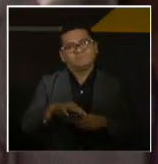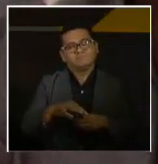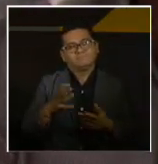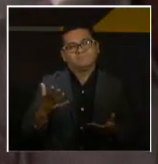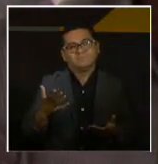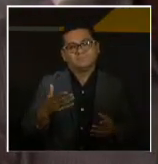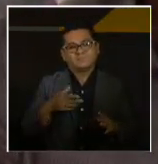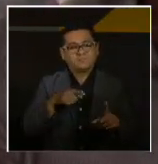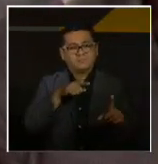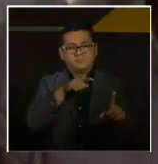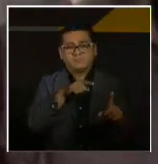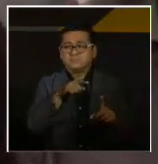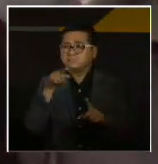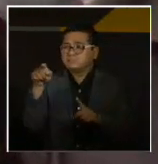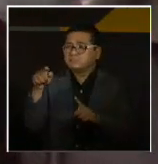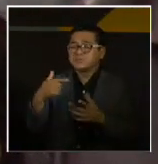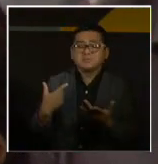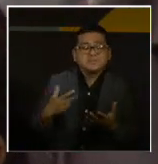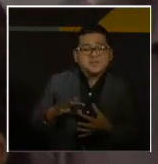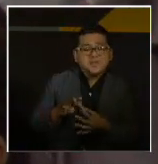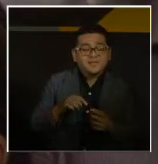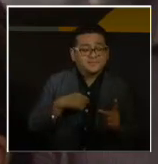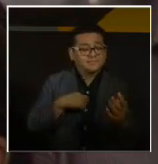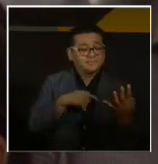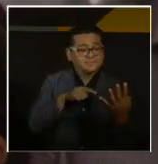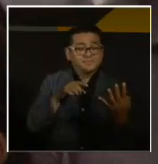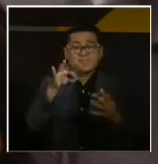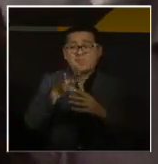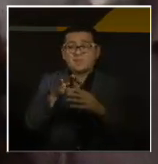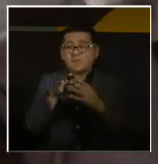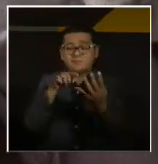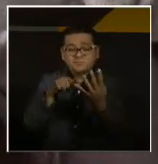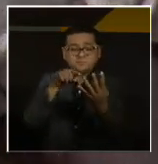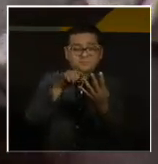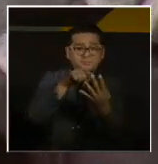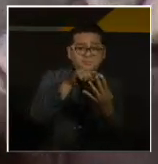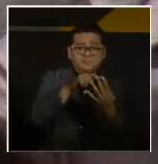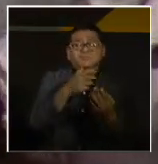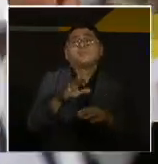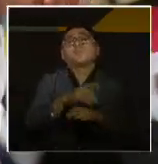sus adversarios, ¿por cuál sería y por qué?